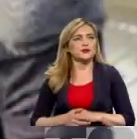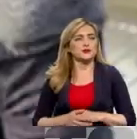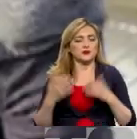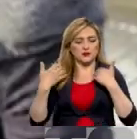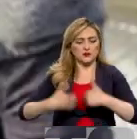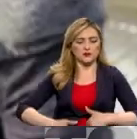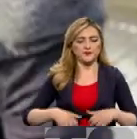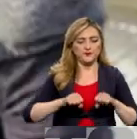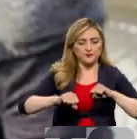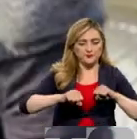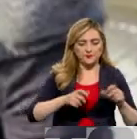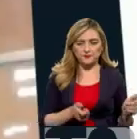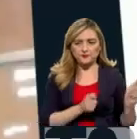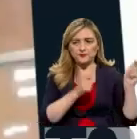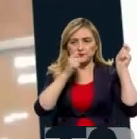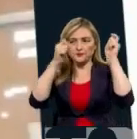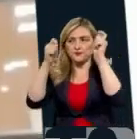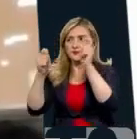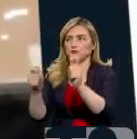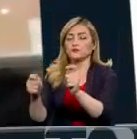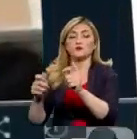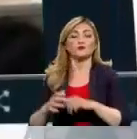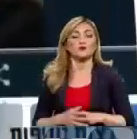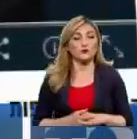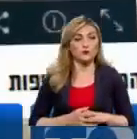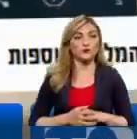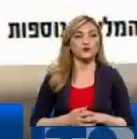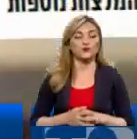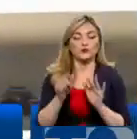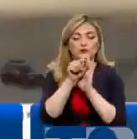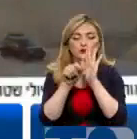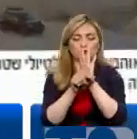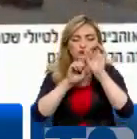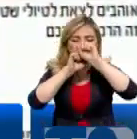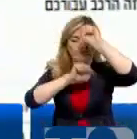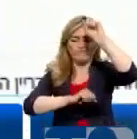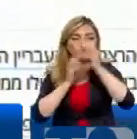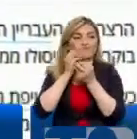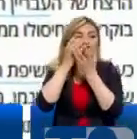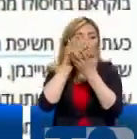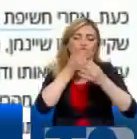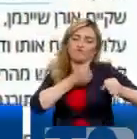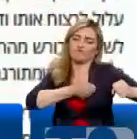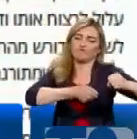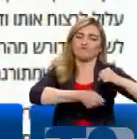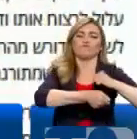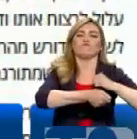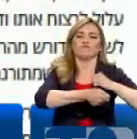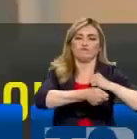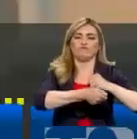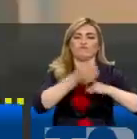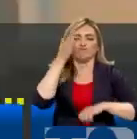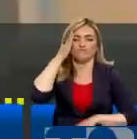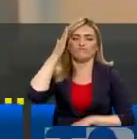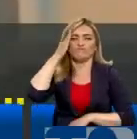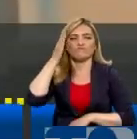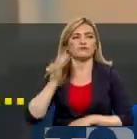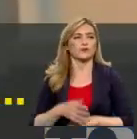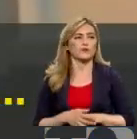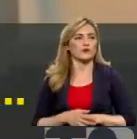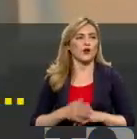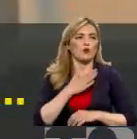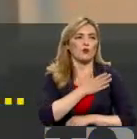cuerpo del israelí Shaidahan, mientras se siguen conociendo detalles que advierten que su asesinato se intuía.